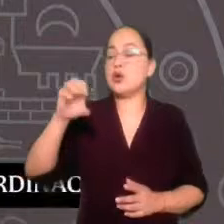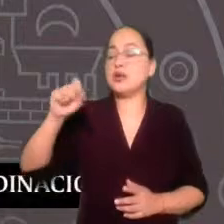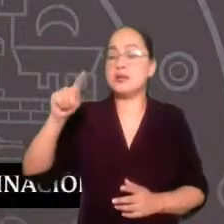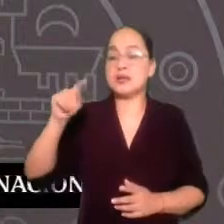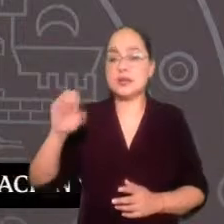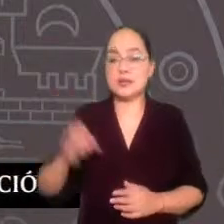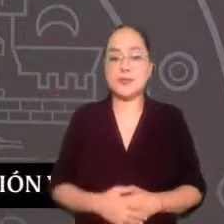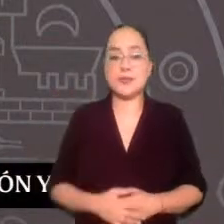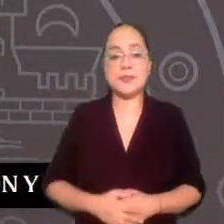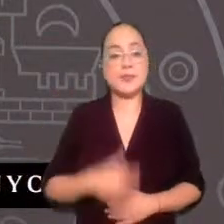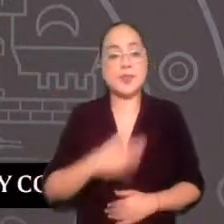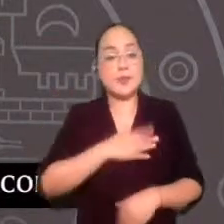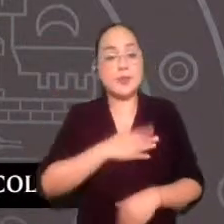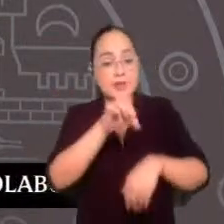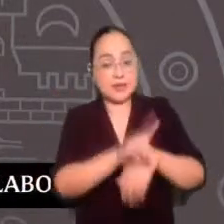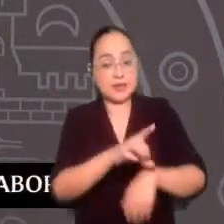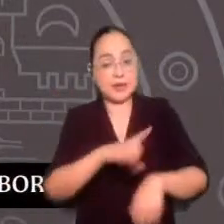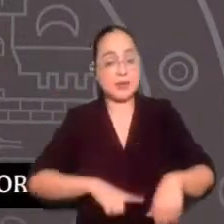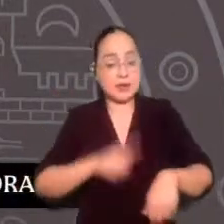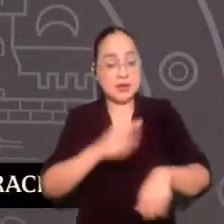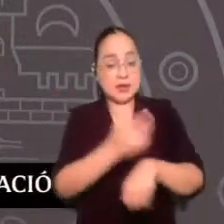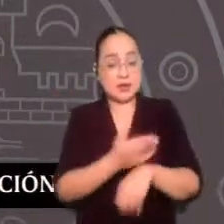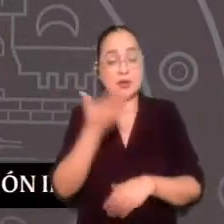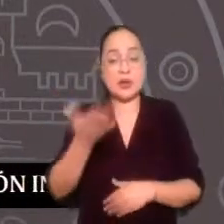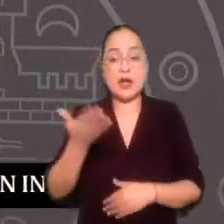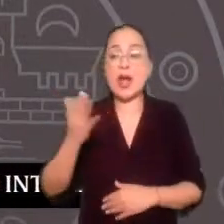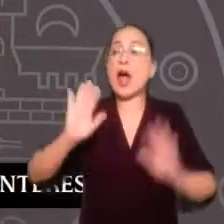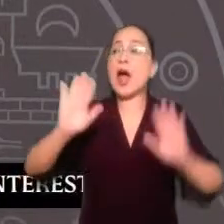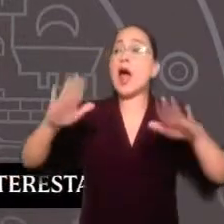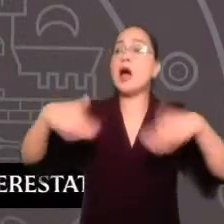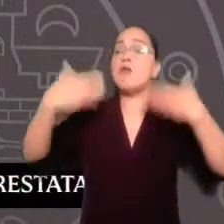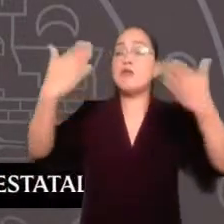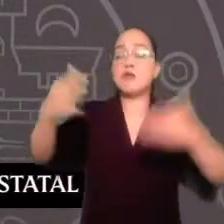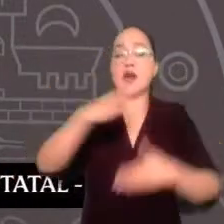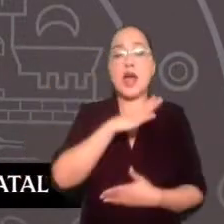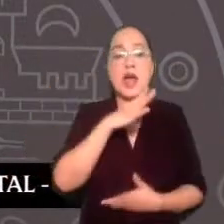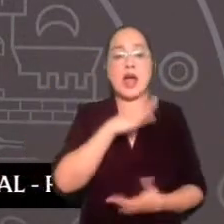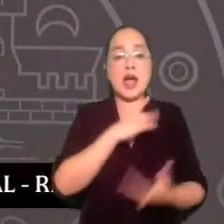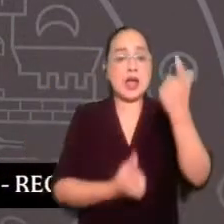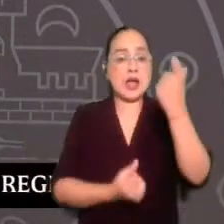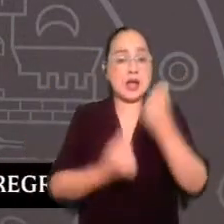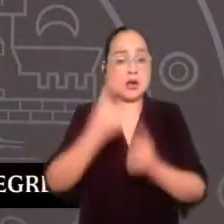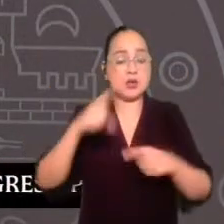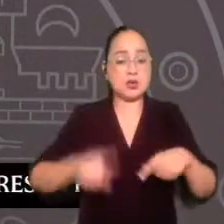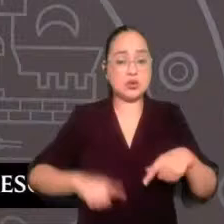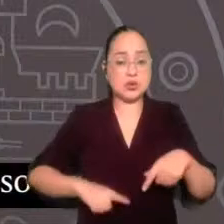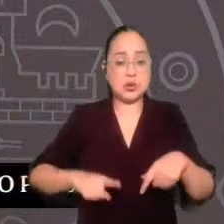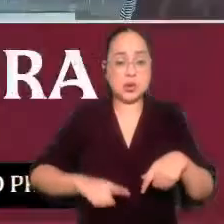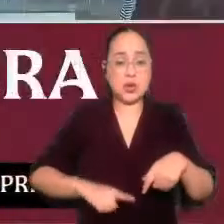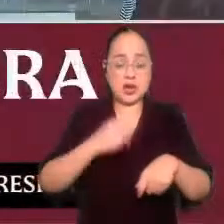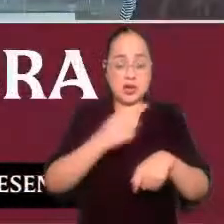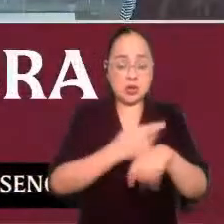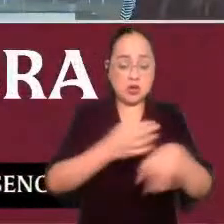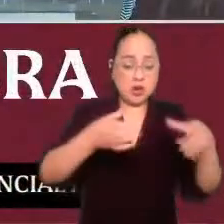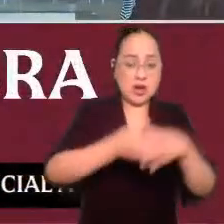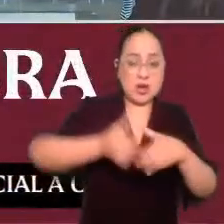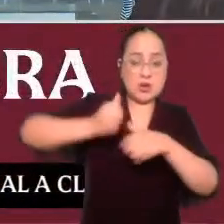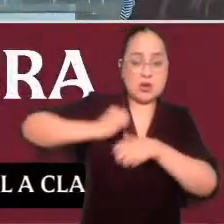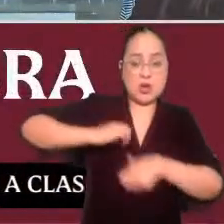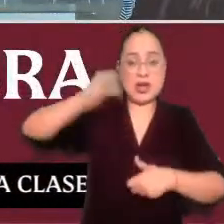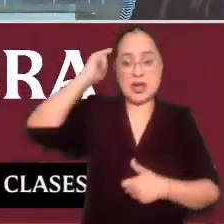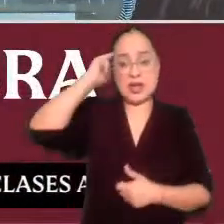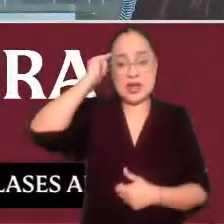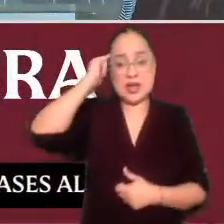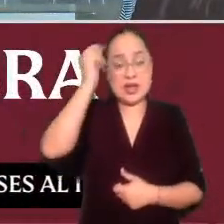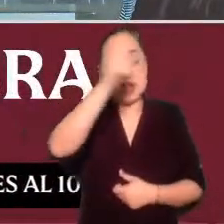Buen día, gobernador. Buen día. Afuera están algunos gobernadores de poblaciones indígenas en donde pues están solicitando